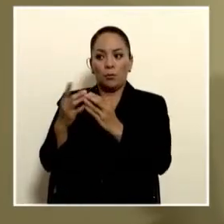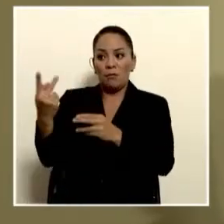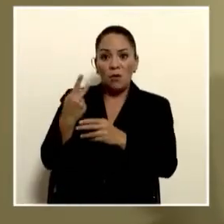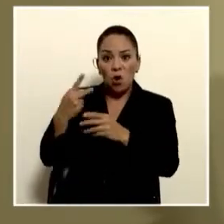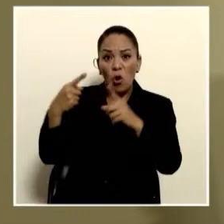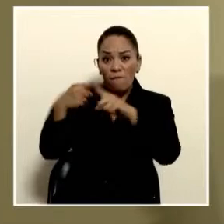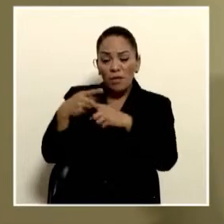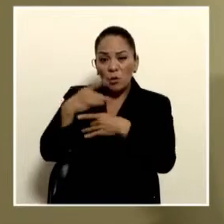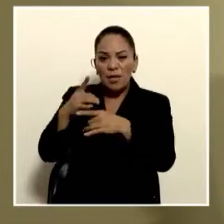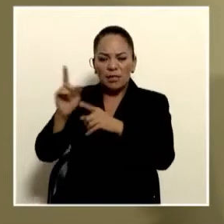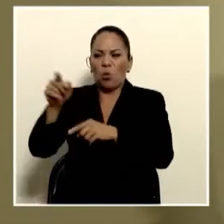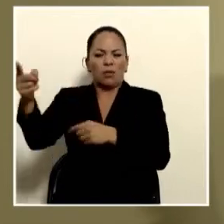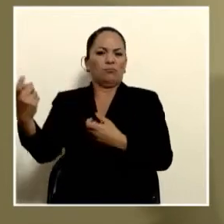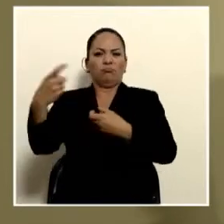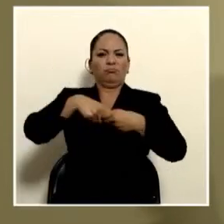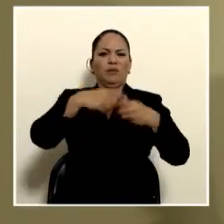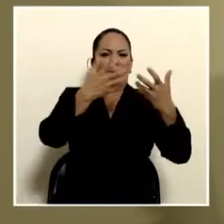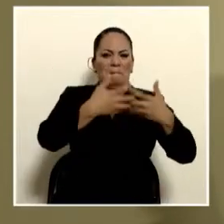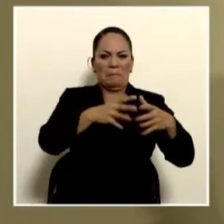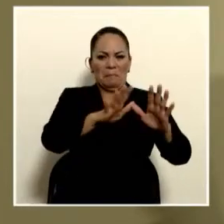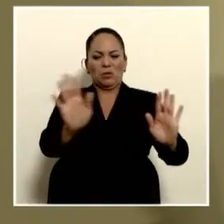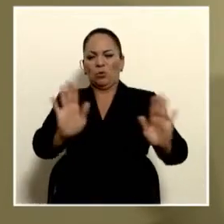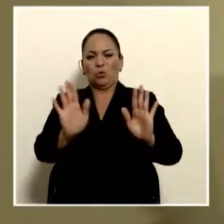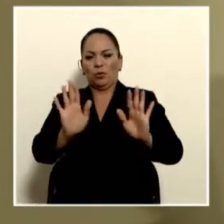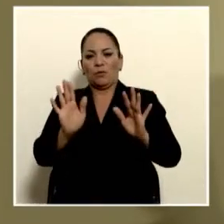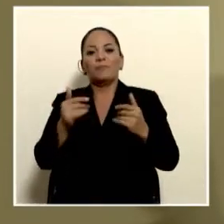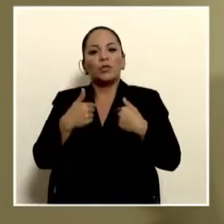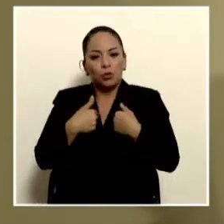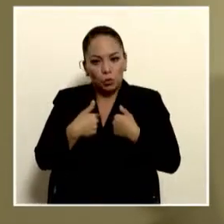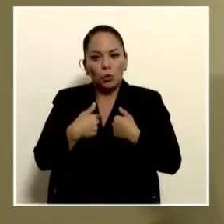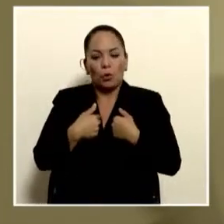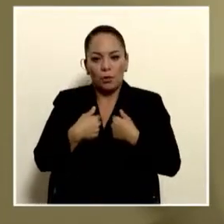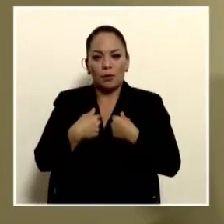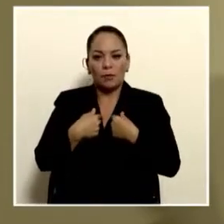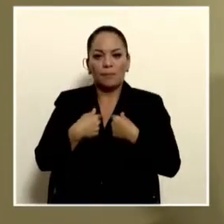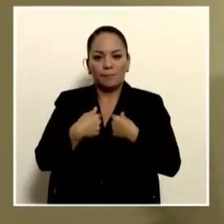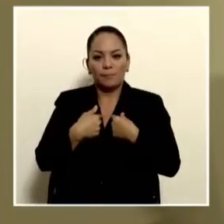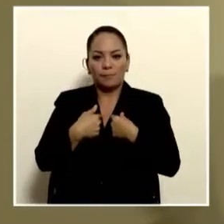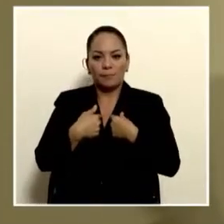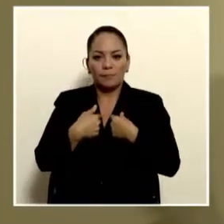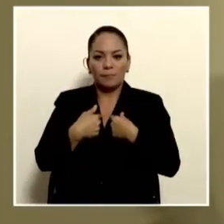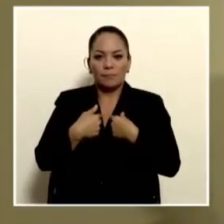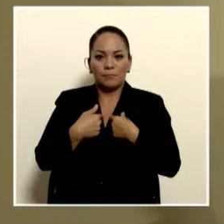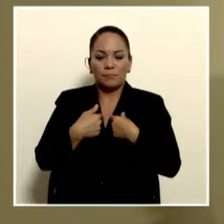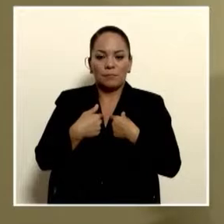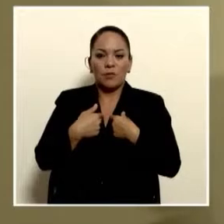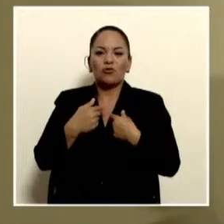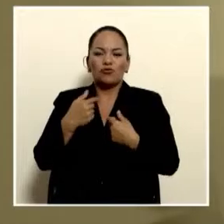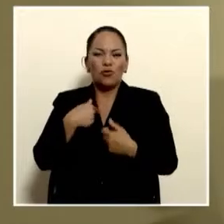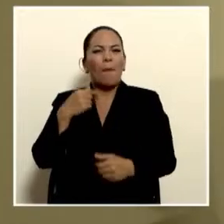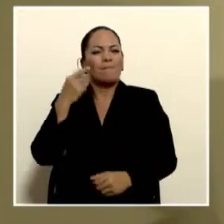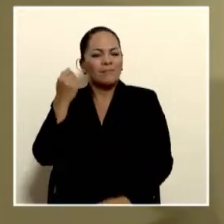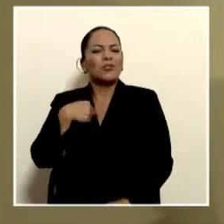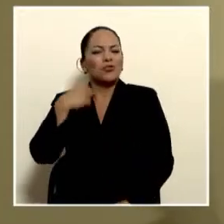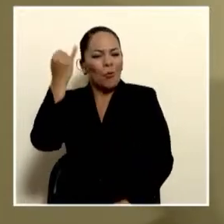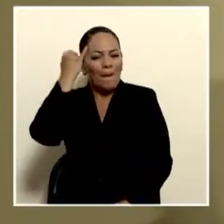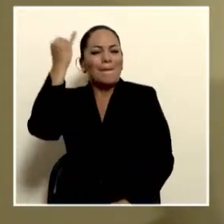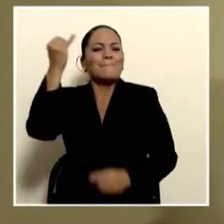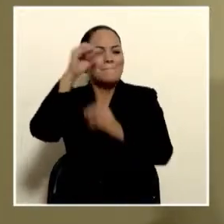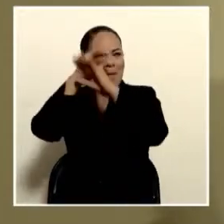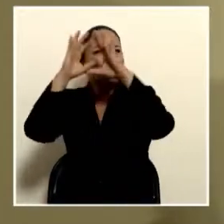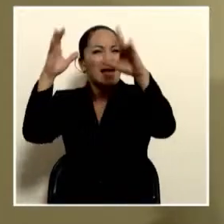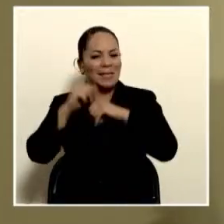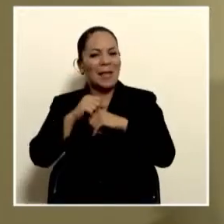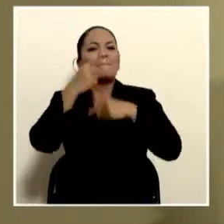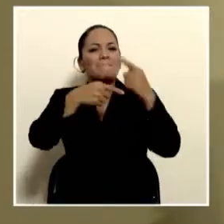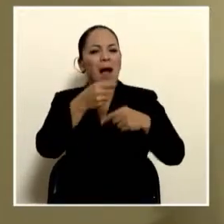el señor no es socio, por supuesto que yo dije, ahí va a salir algún medio pervertido